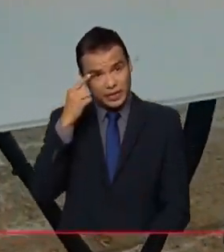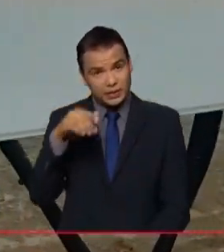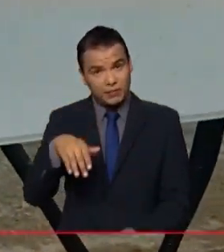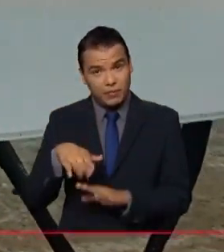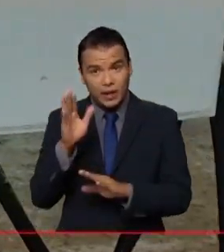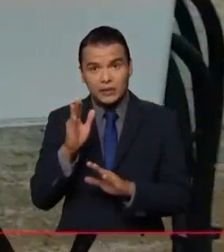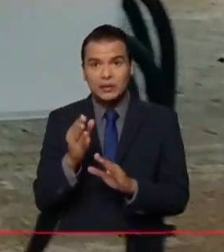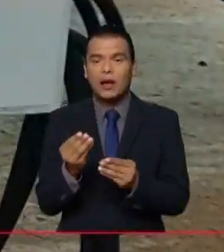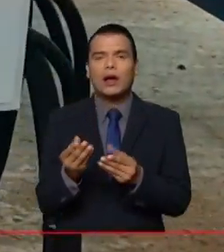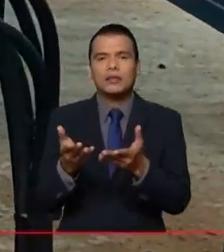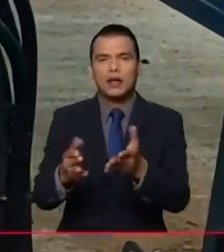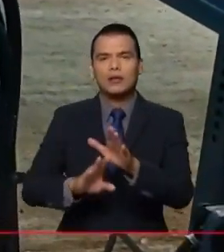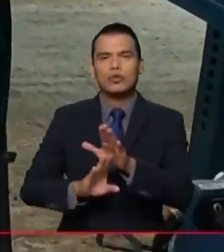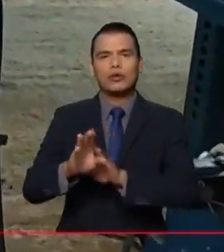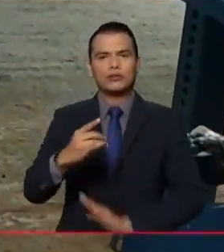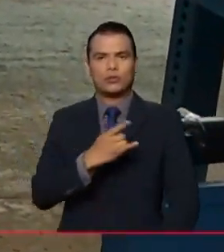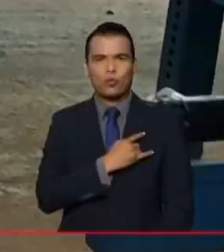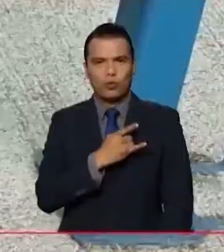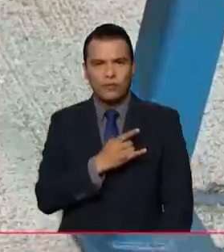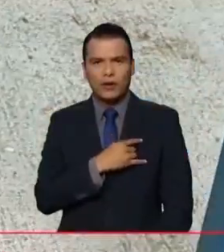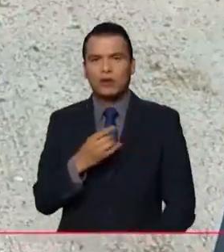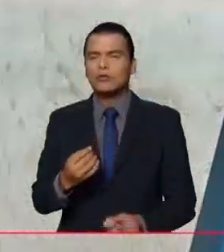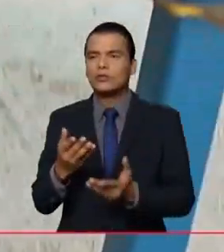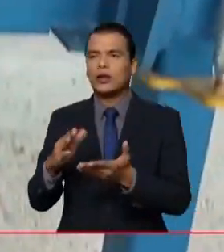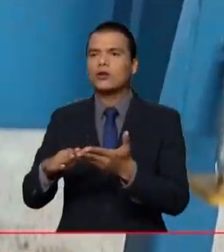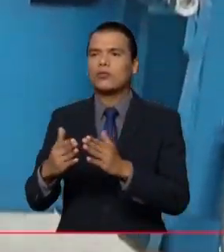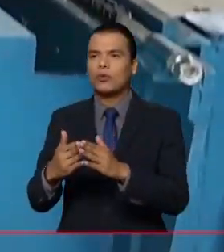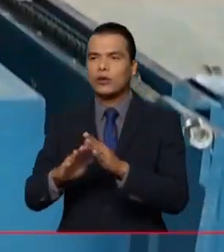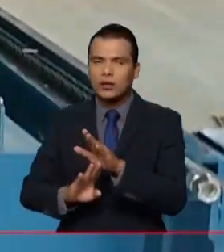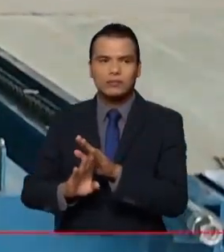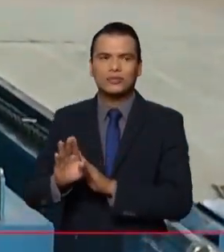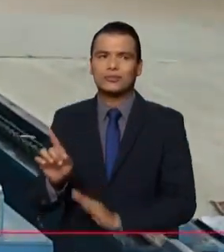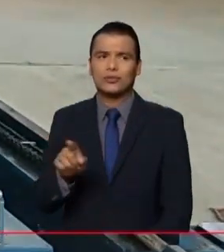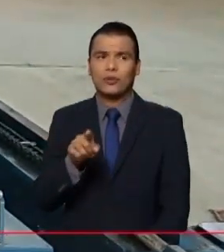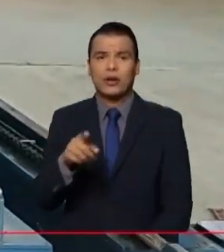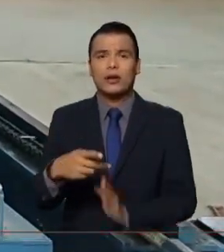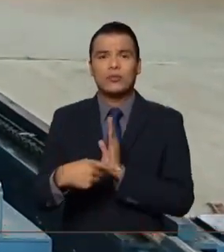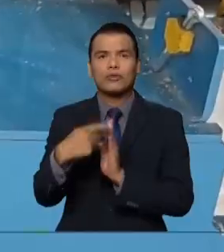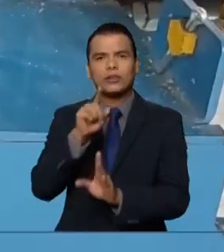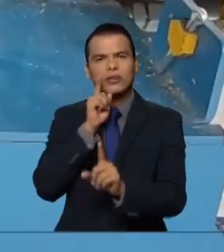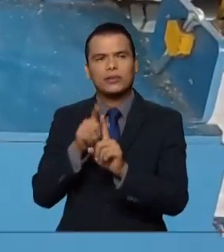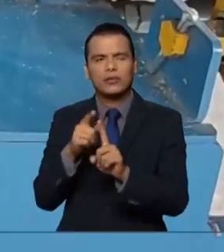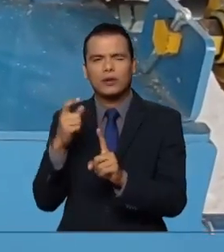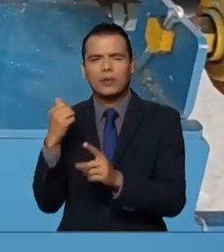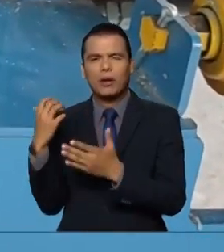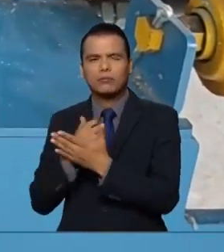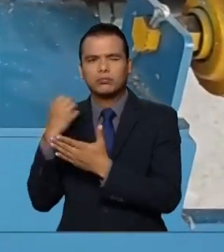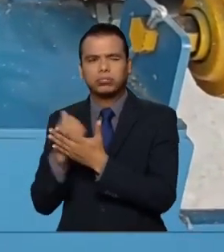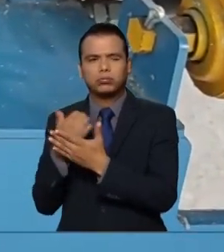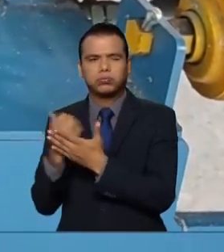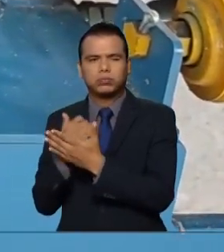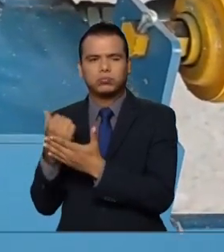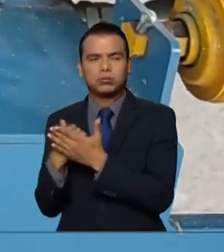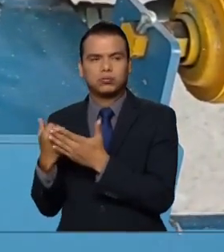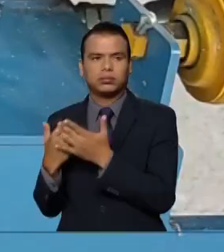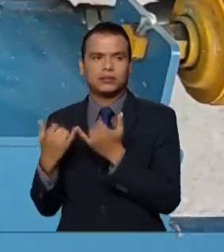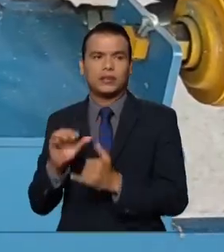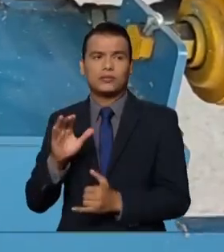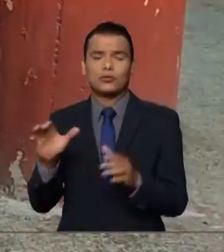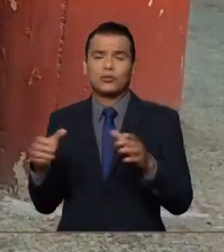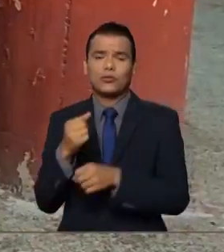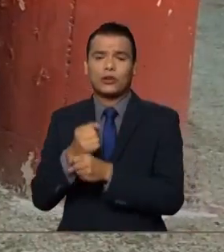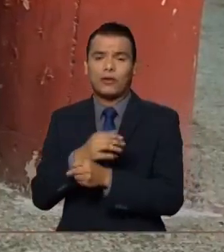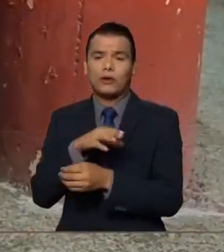comunidad. Este proyecto de maderas es la caja menor, y lo decimos, del señor Yesid Aguilar Lemos y otros